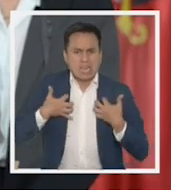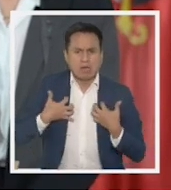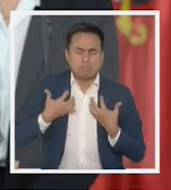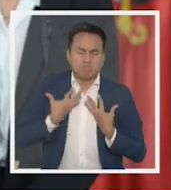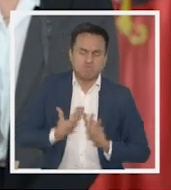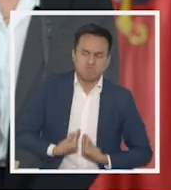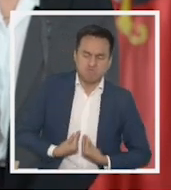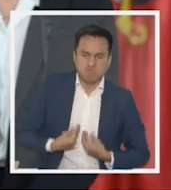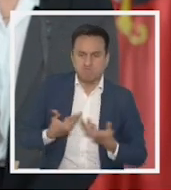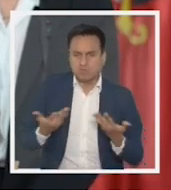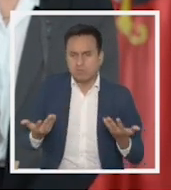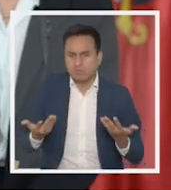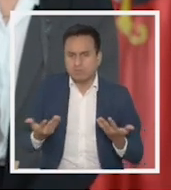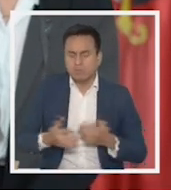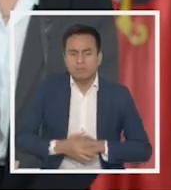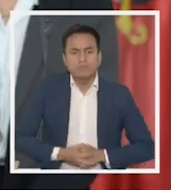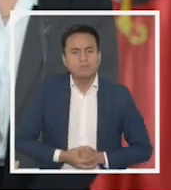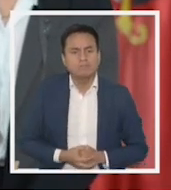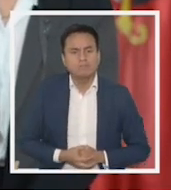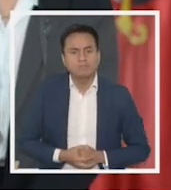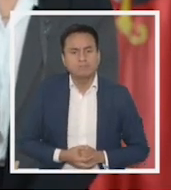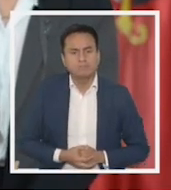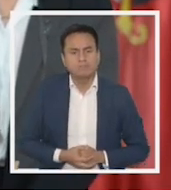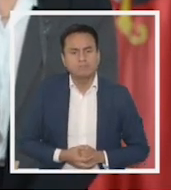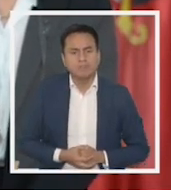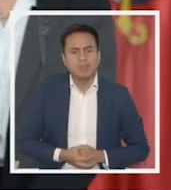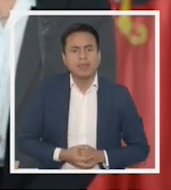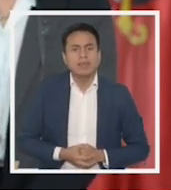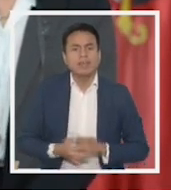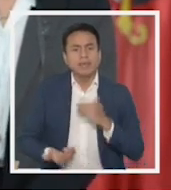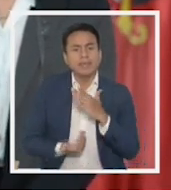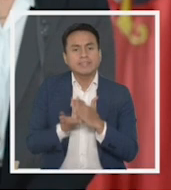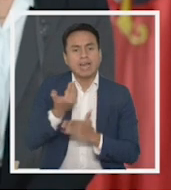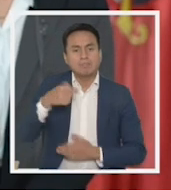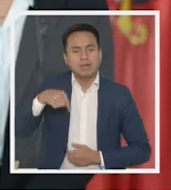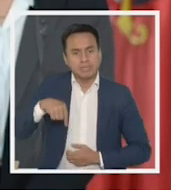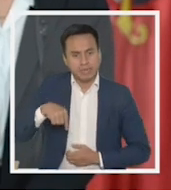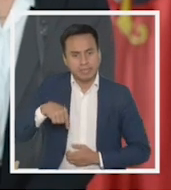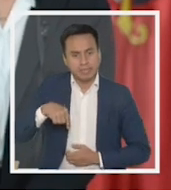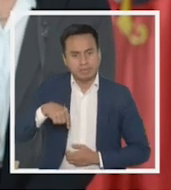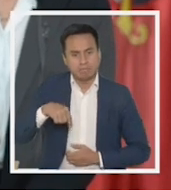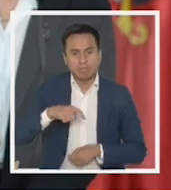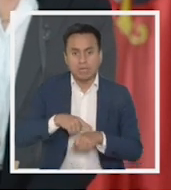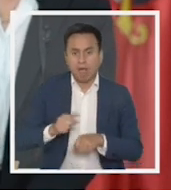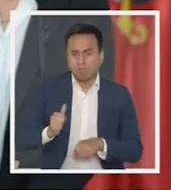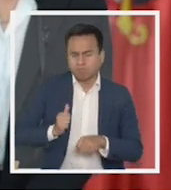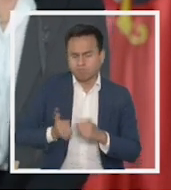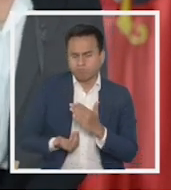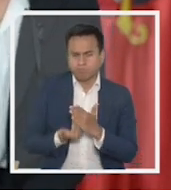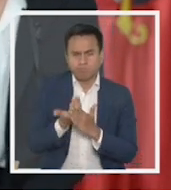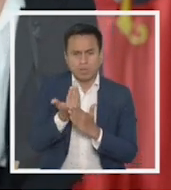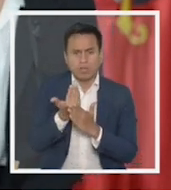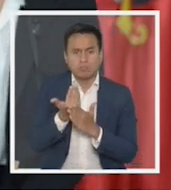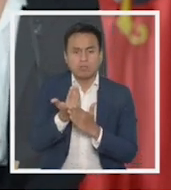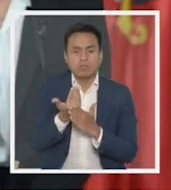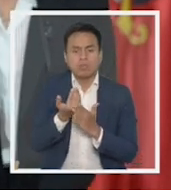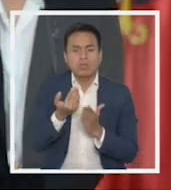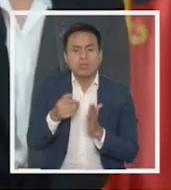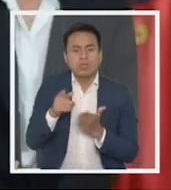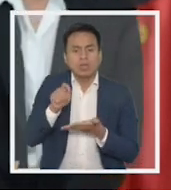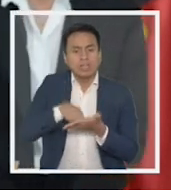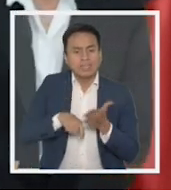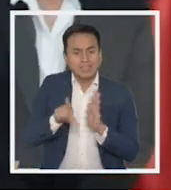Esta mañana, temprano, he promulgado las leyes Naim